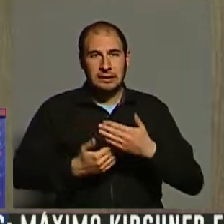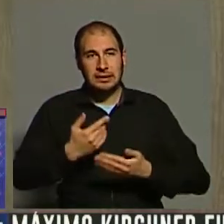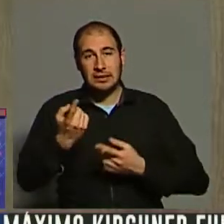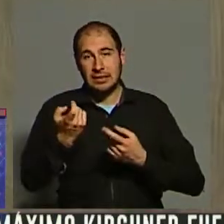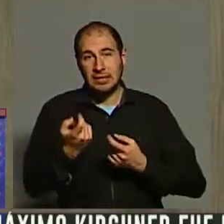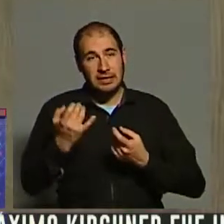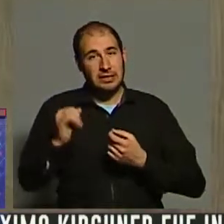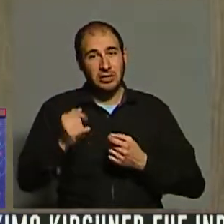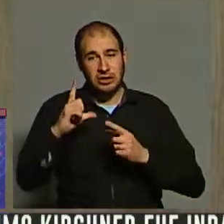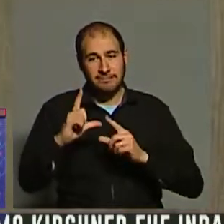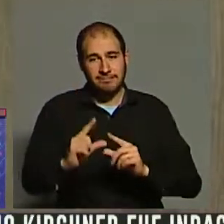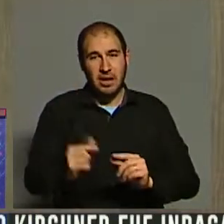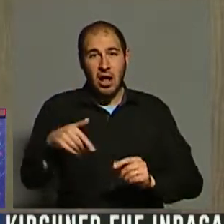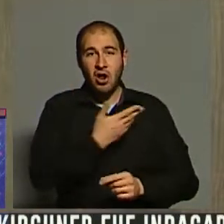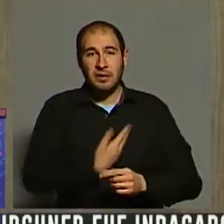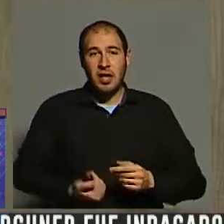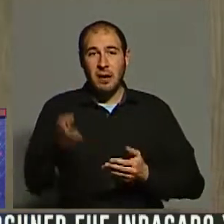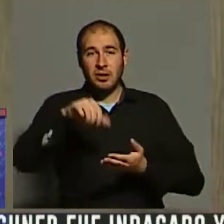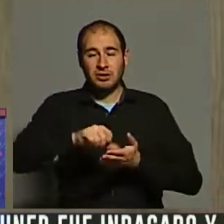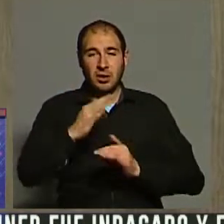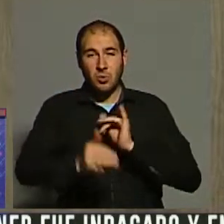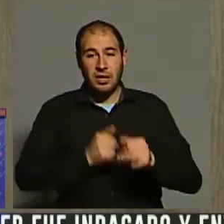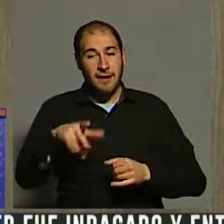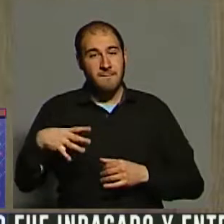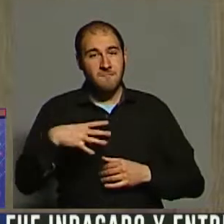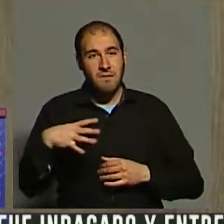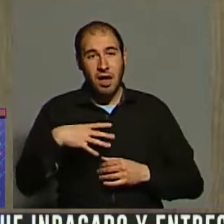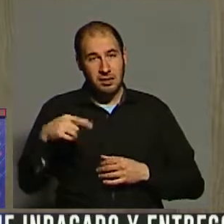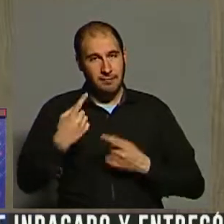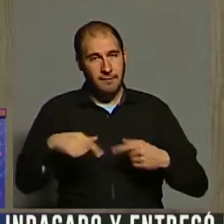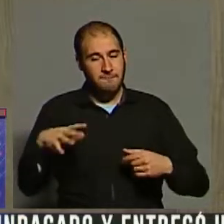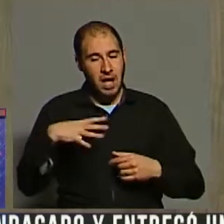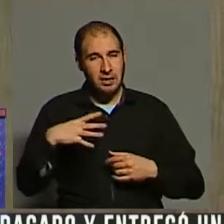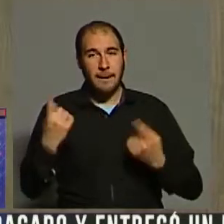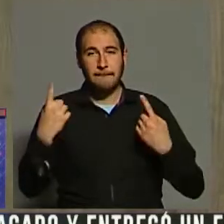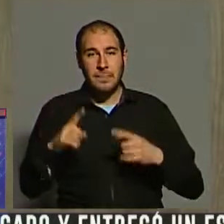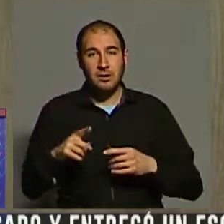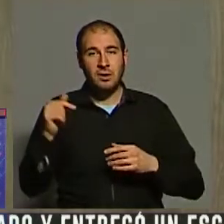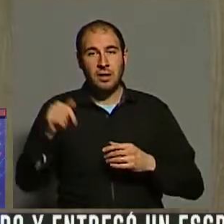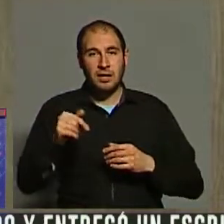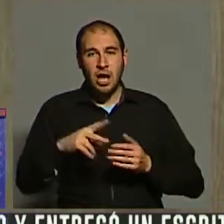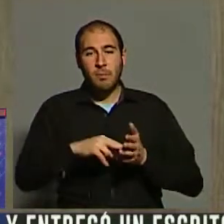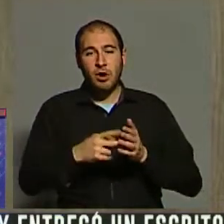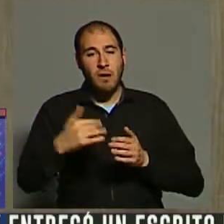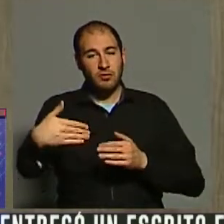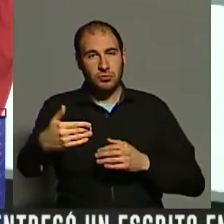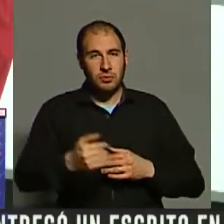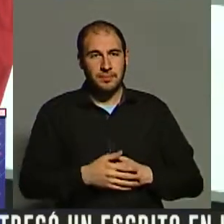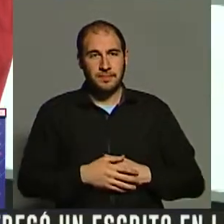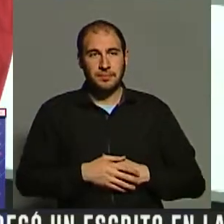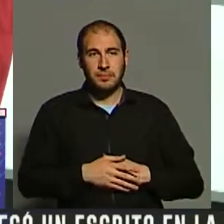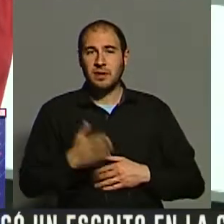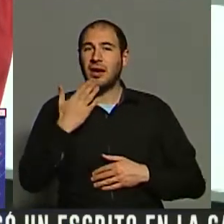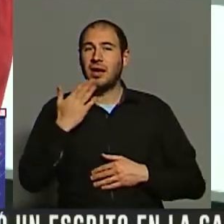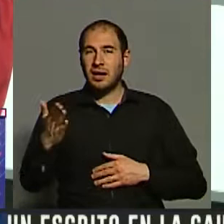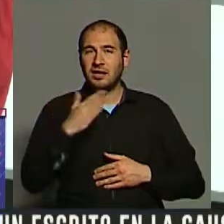que ir descendiendo hoy el presidente del banco central dijo que todavía falta para que esto ocurra pero evidentemente está generando un problema futuro bueno